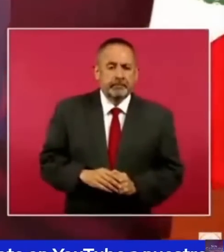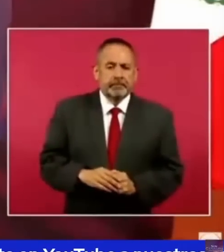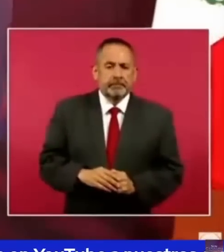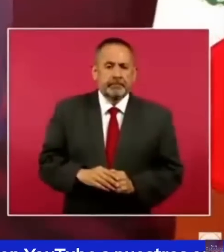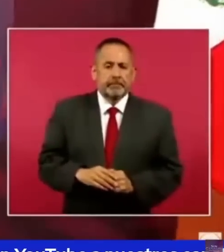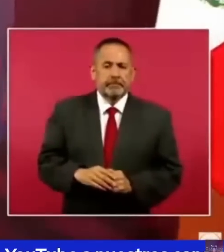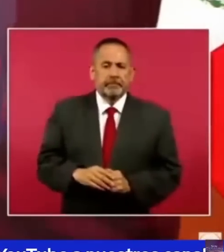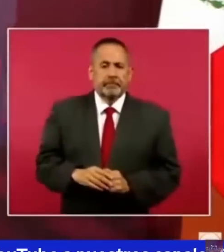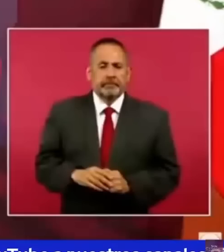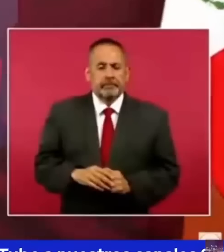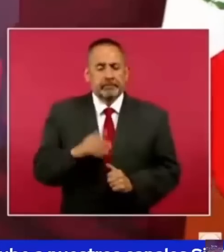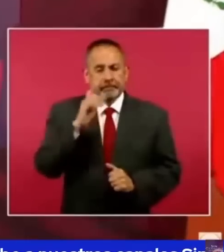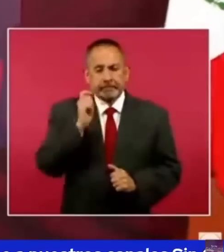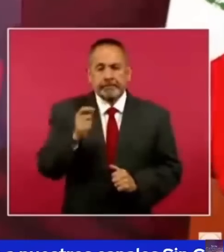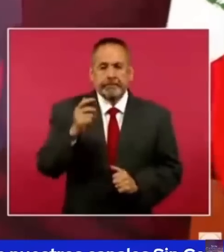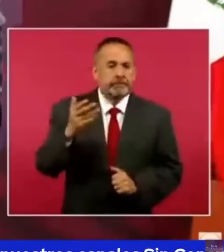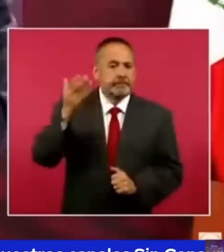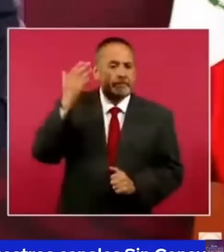Es que antes